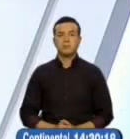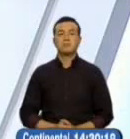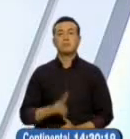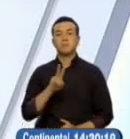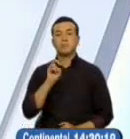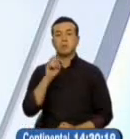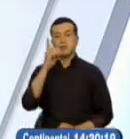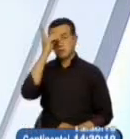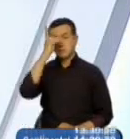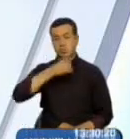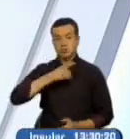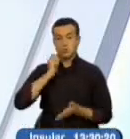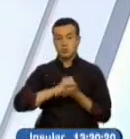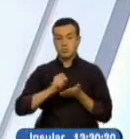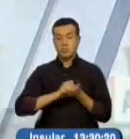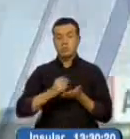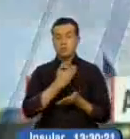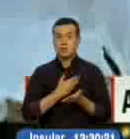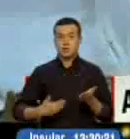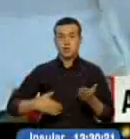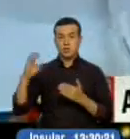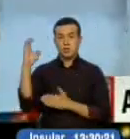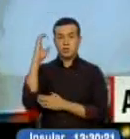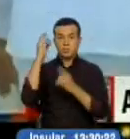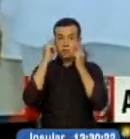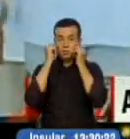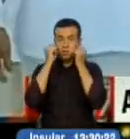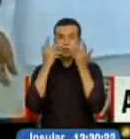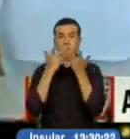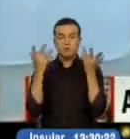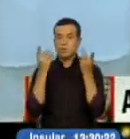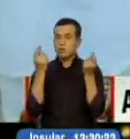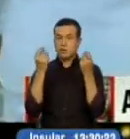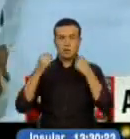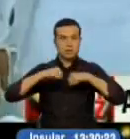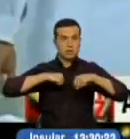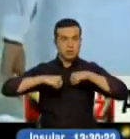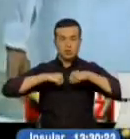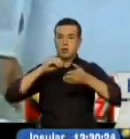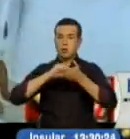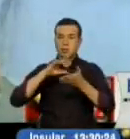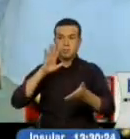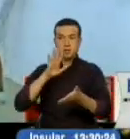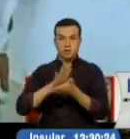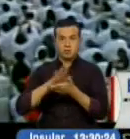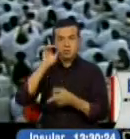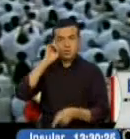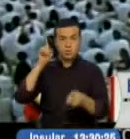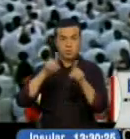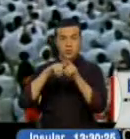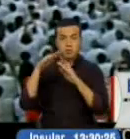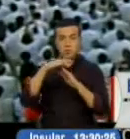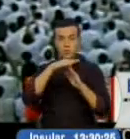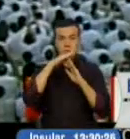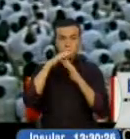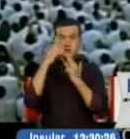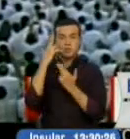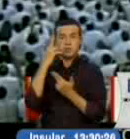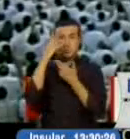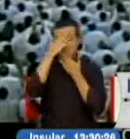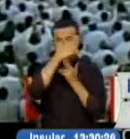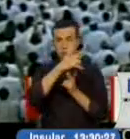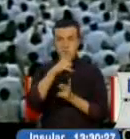de 20 decretos firmó el presidente de Colombia, Juan Manuel Santos, para agilizar la implementación de los acuerdos de paz con las Fuerzas